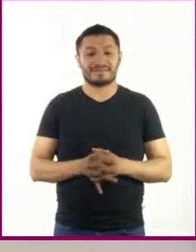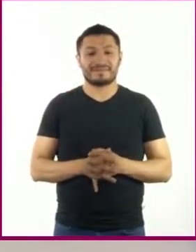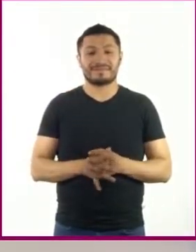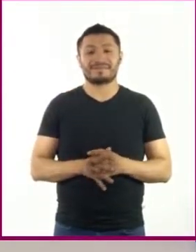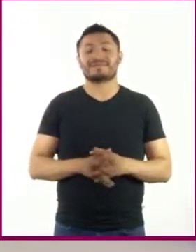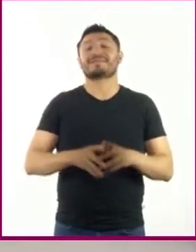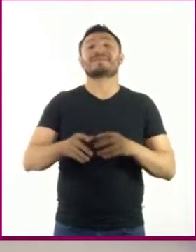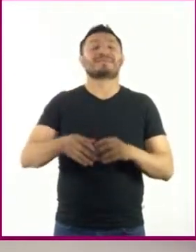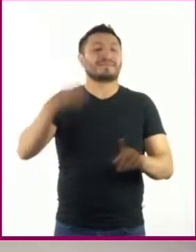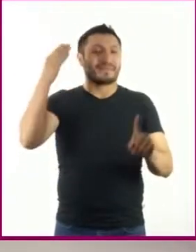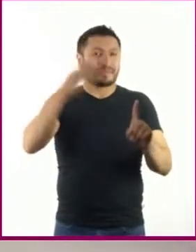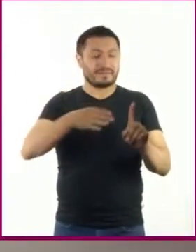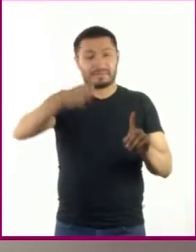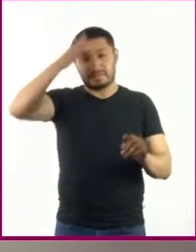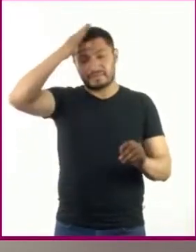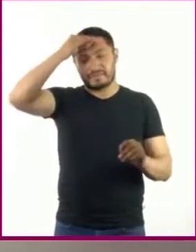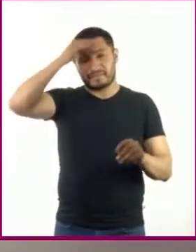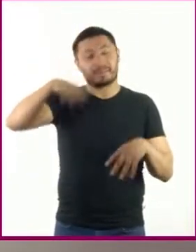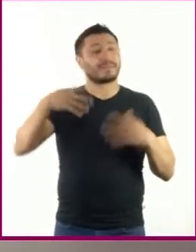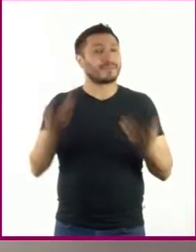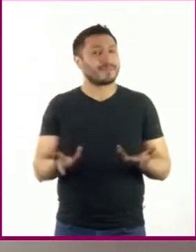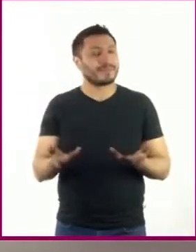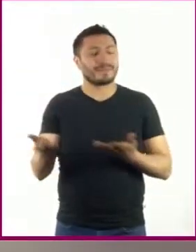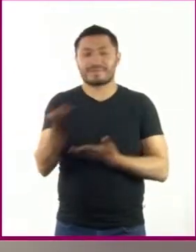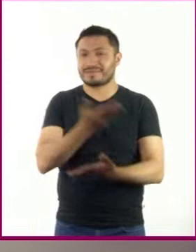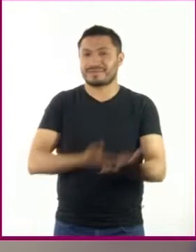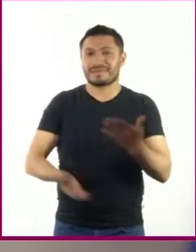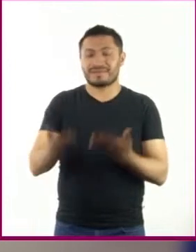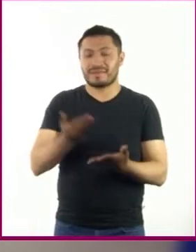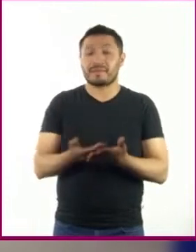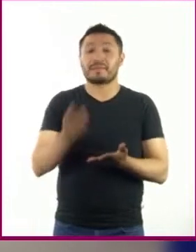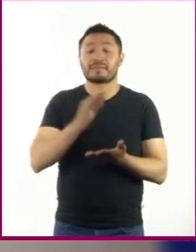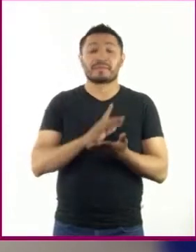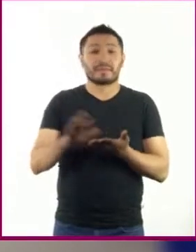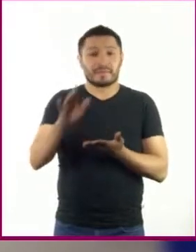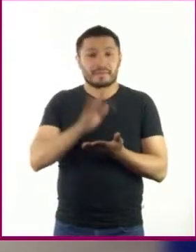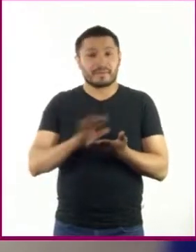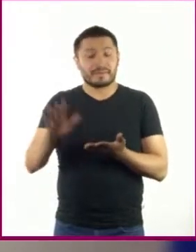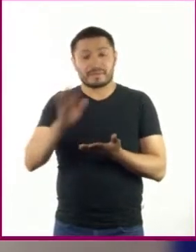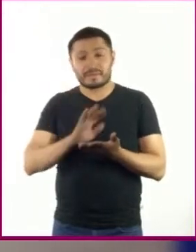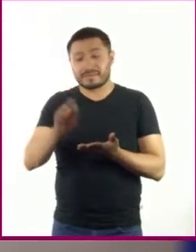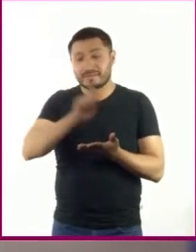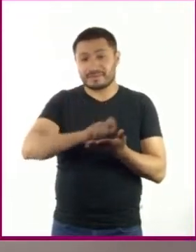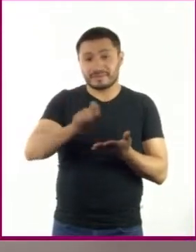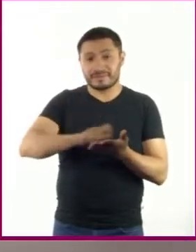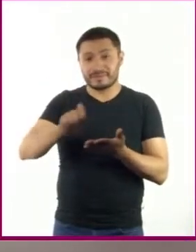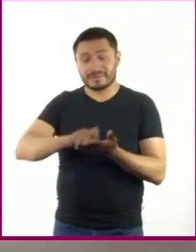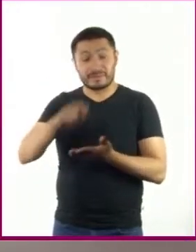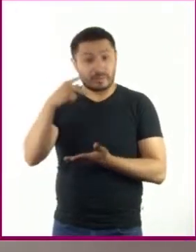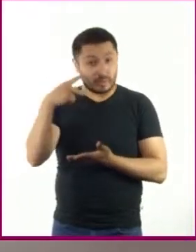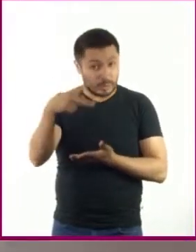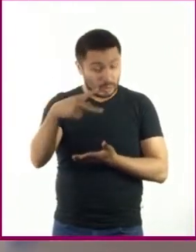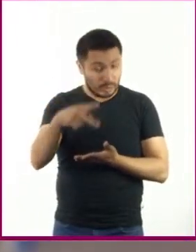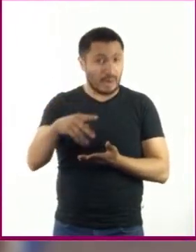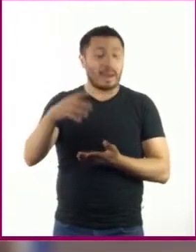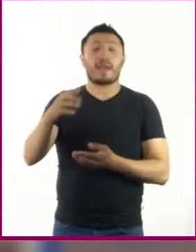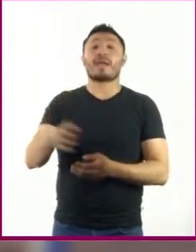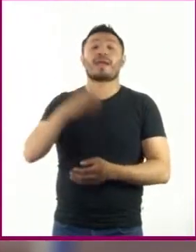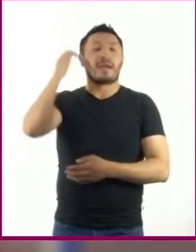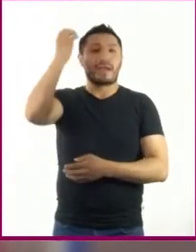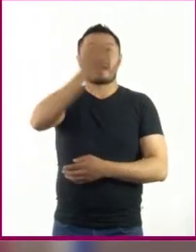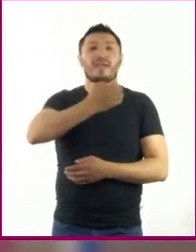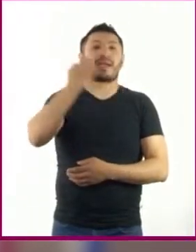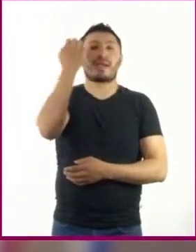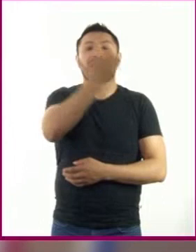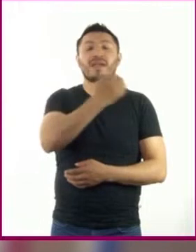trabajaremos el aprendizaje esperado. Comparte la lectura de textos propios en eventos escolares con el propósito de